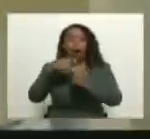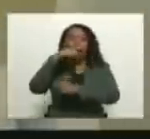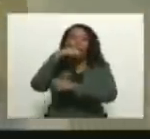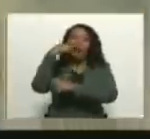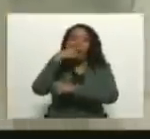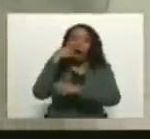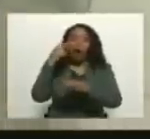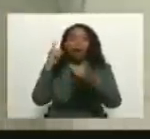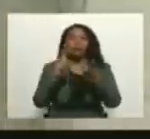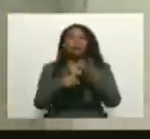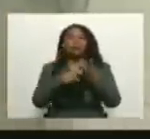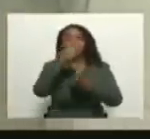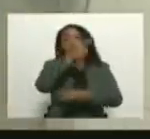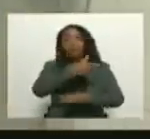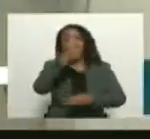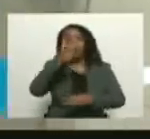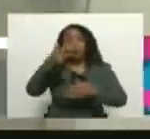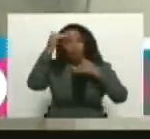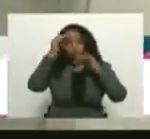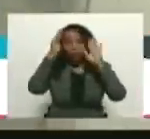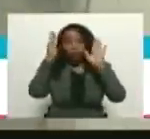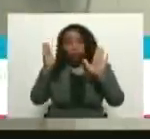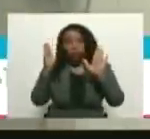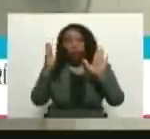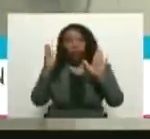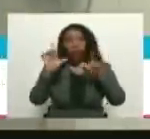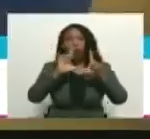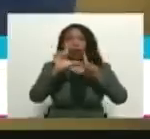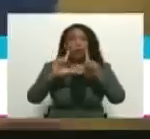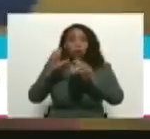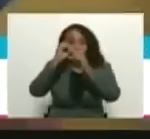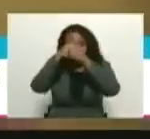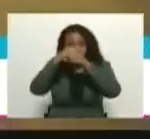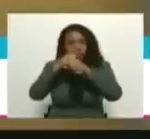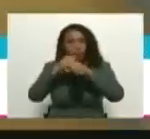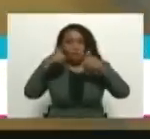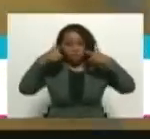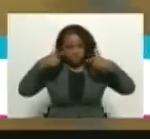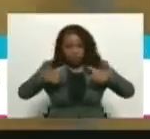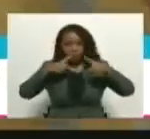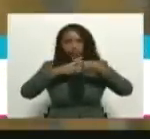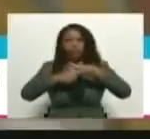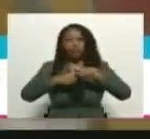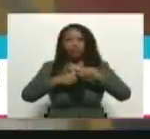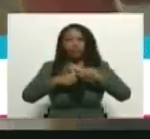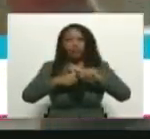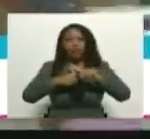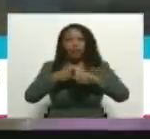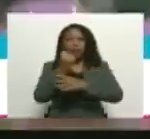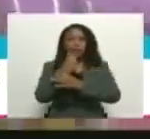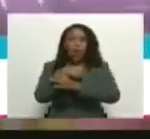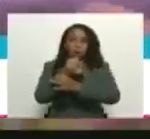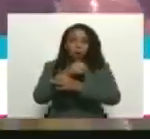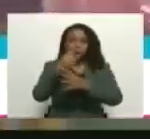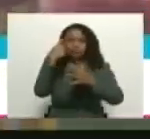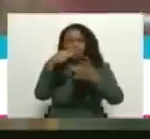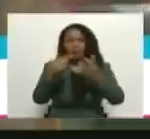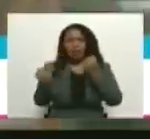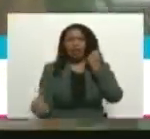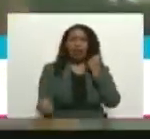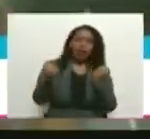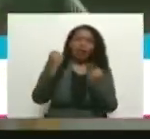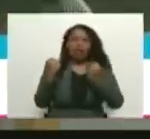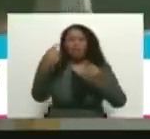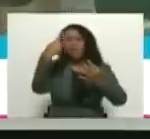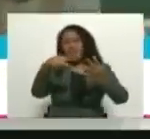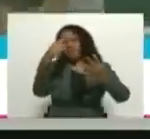odontólogos, personas que atienden los laboratorios, los rayos X, fisiatría, por supuesto, gimnasio,